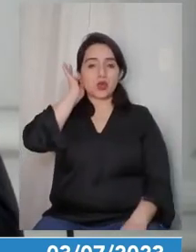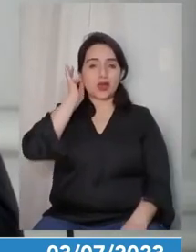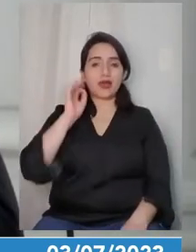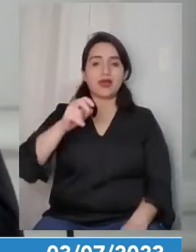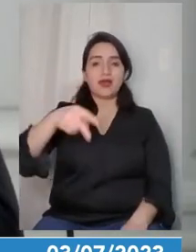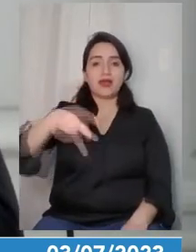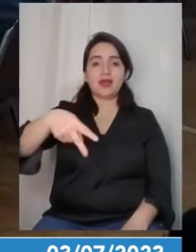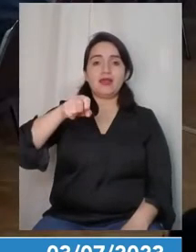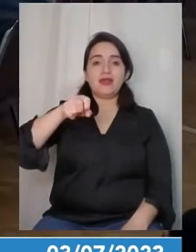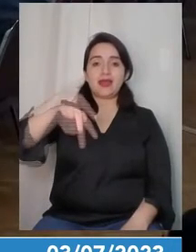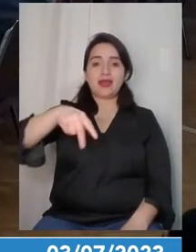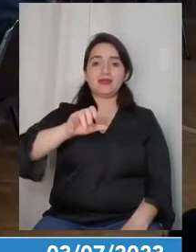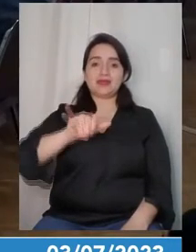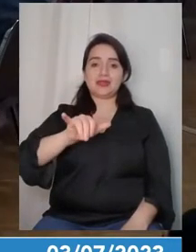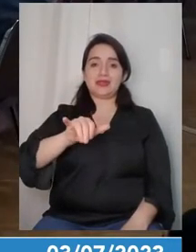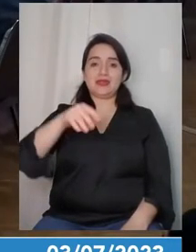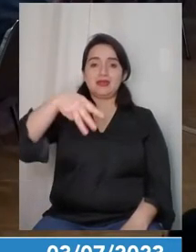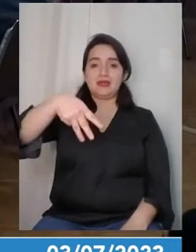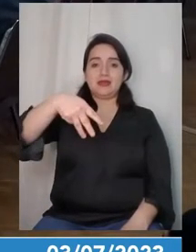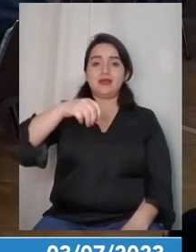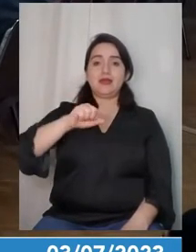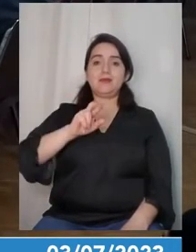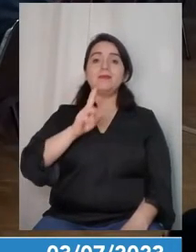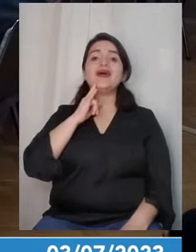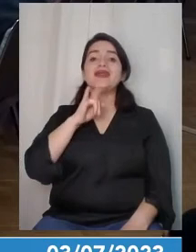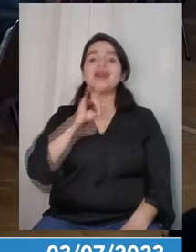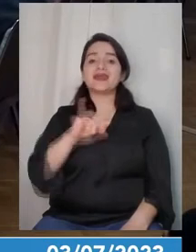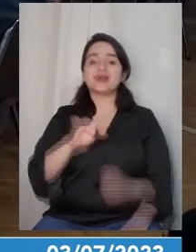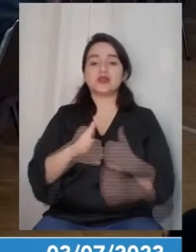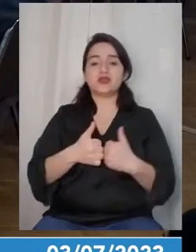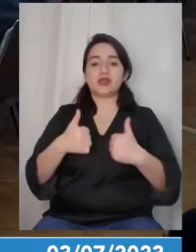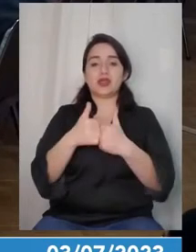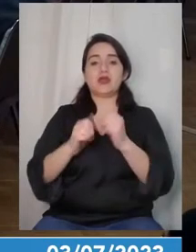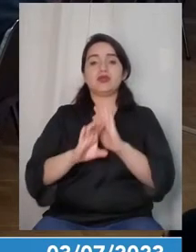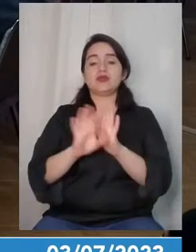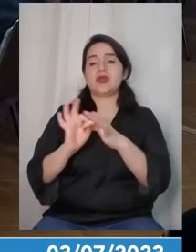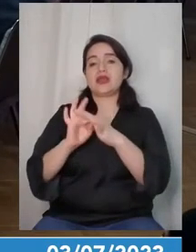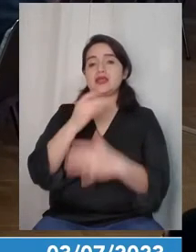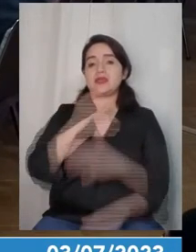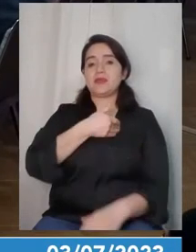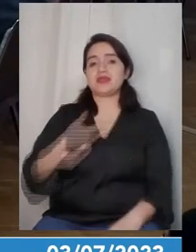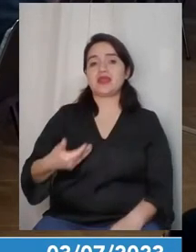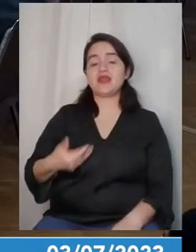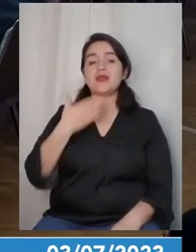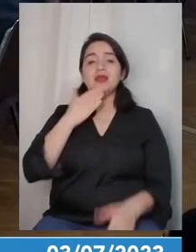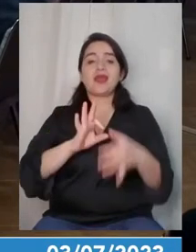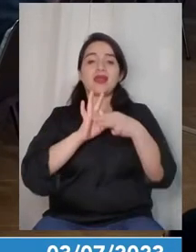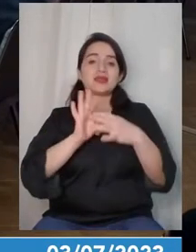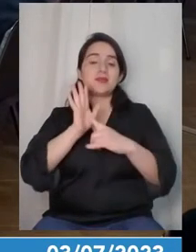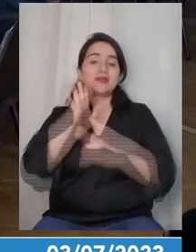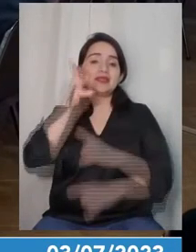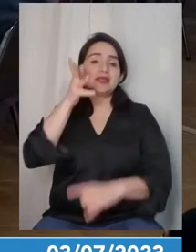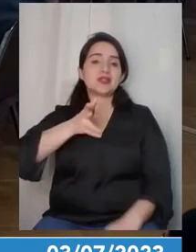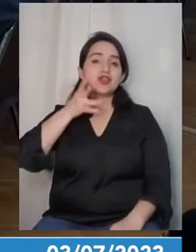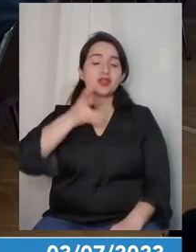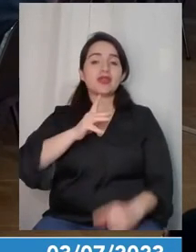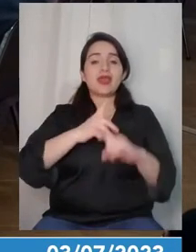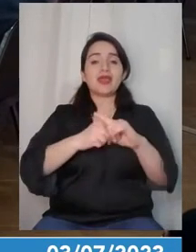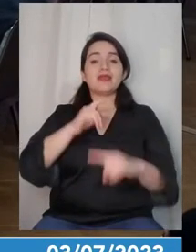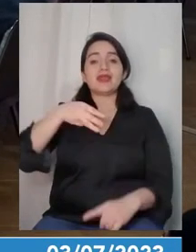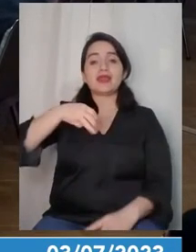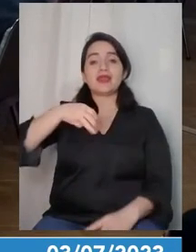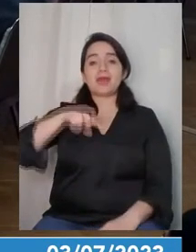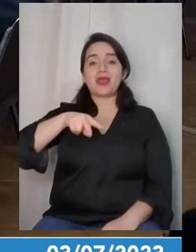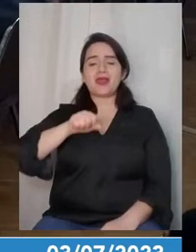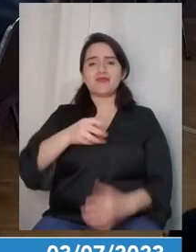consejera constitucional. Muchas gracias, presidente. Por su intermedio, agradecer la presentación de Jimena. Hartos temas, harta información, así que